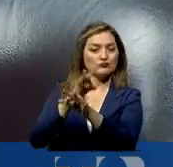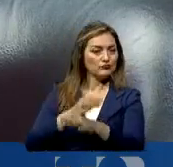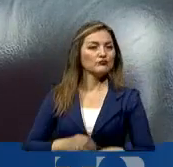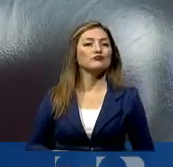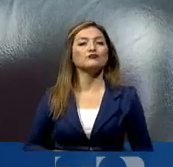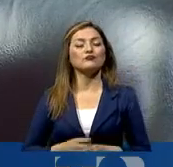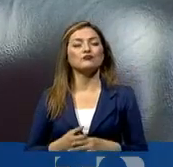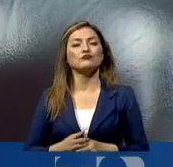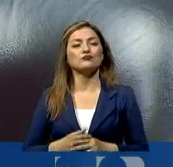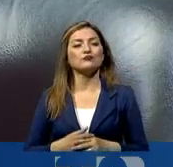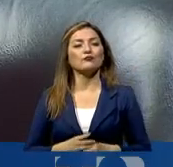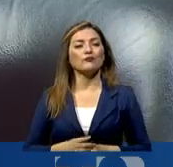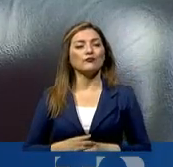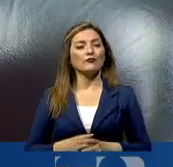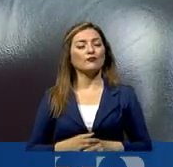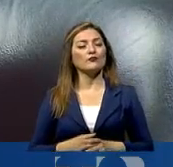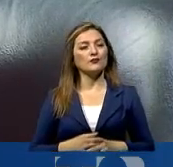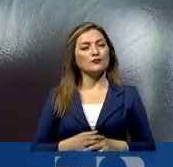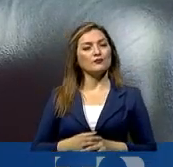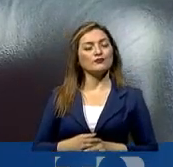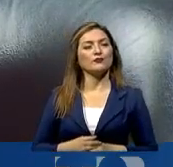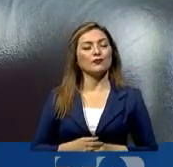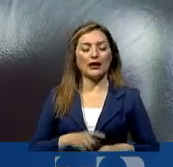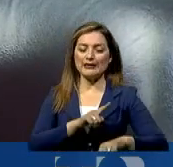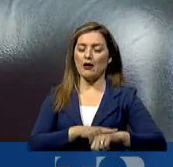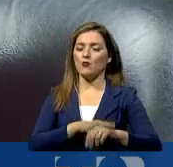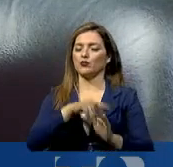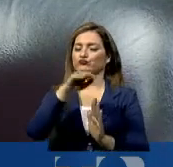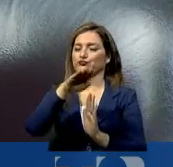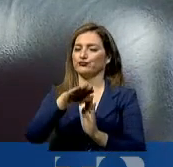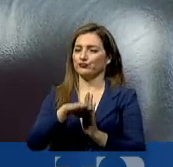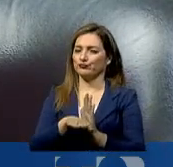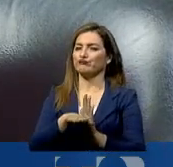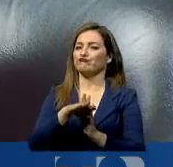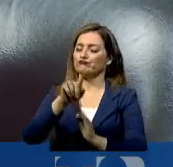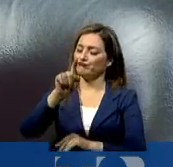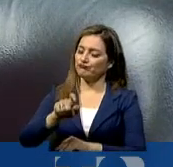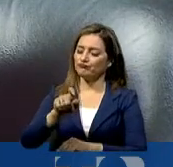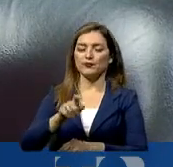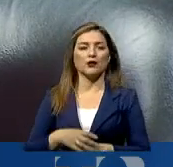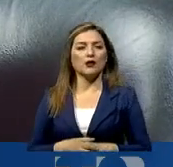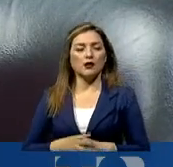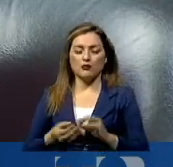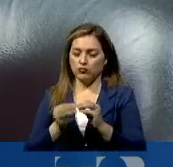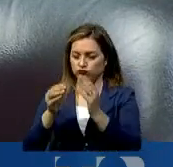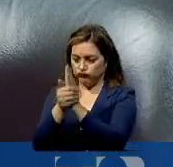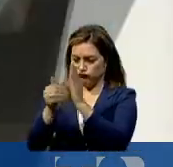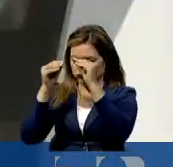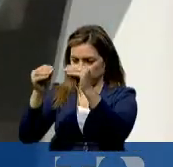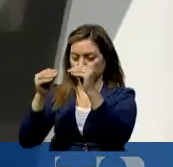de esta manera reducimos considerablemente el tiempo que requiere la formación del personal operativo